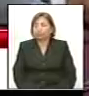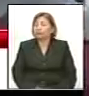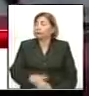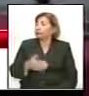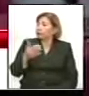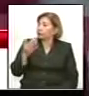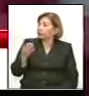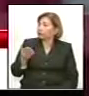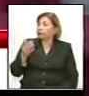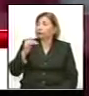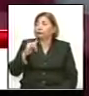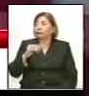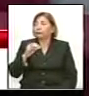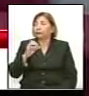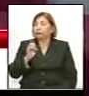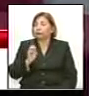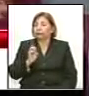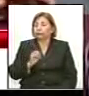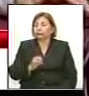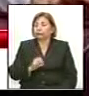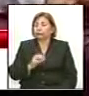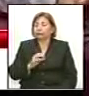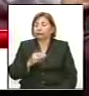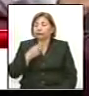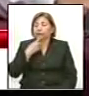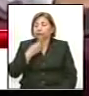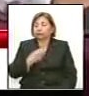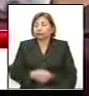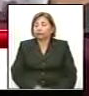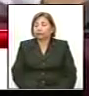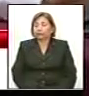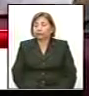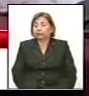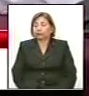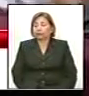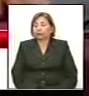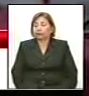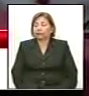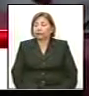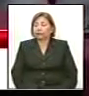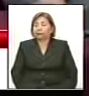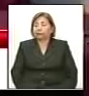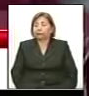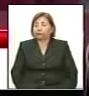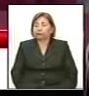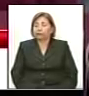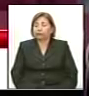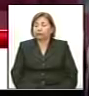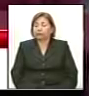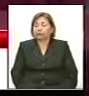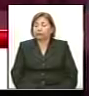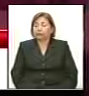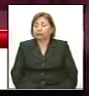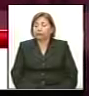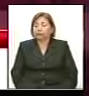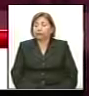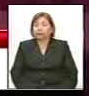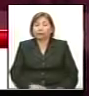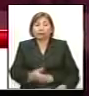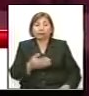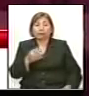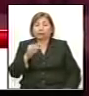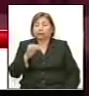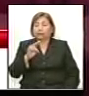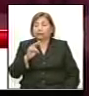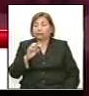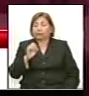Fernando, muchas gracias por su... Sí, no. Gracias. Sí, tome asiento nomás, señor José Francisco. Agradecer a la congresista Marisol Espedosa por